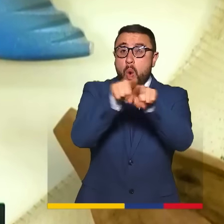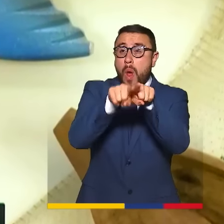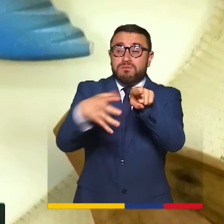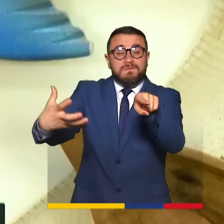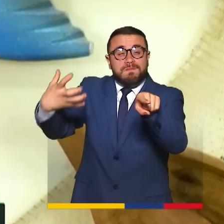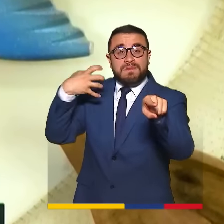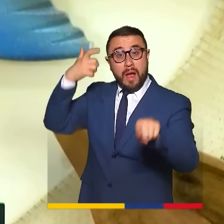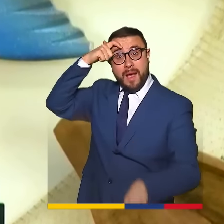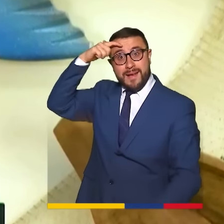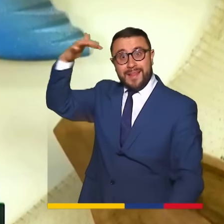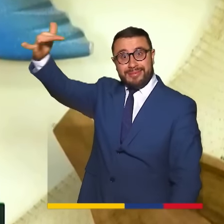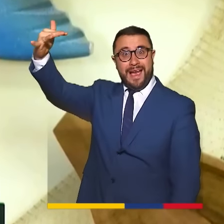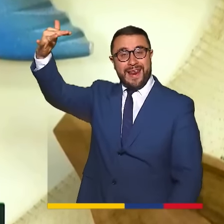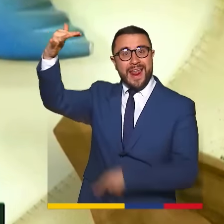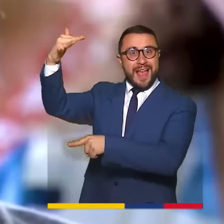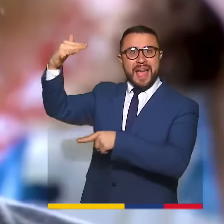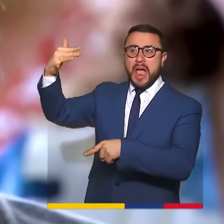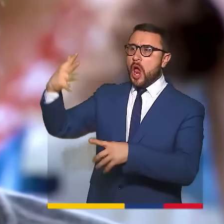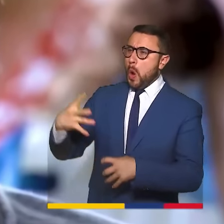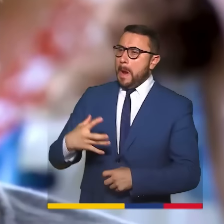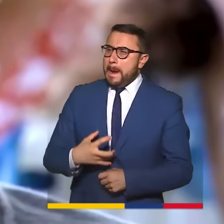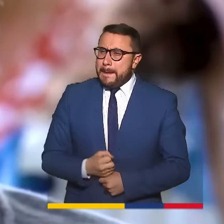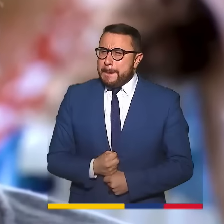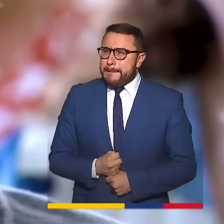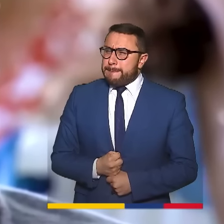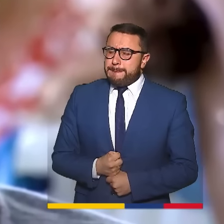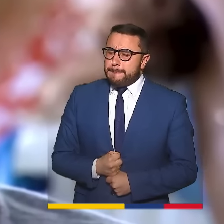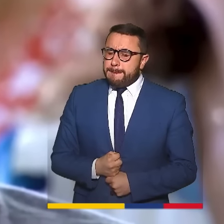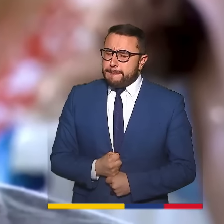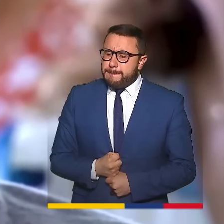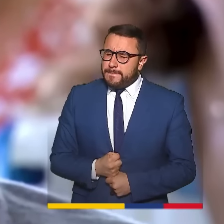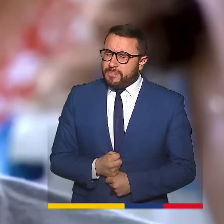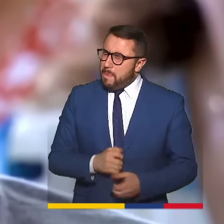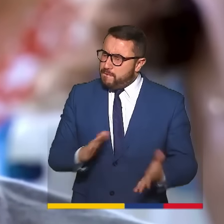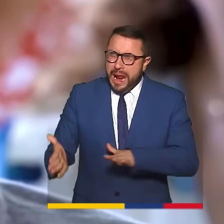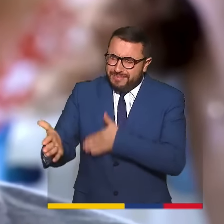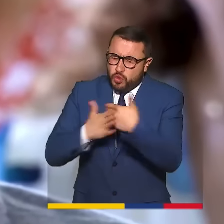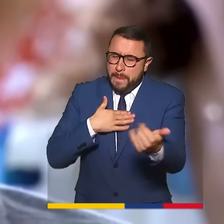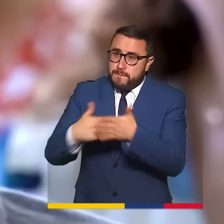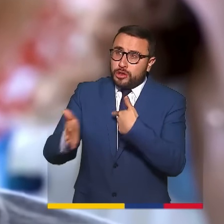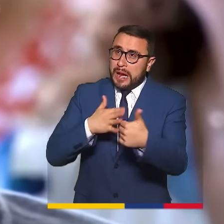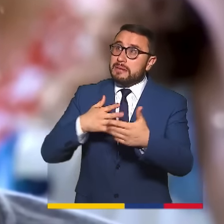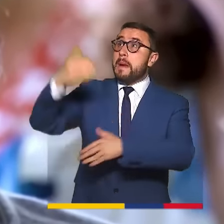hambre antes de arriar la bandera de la libertad.